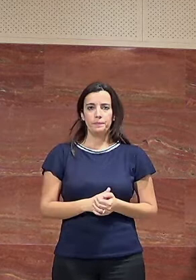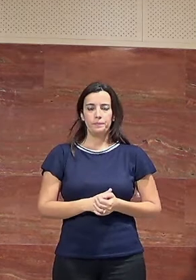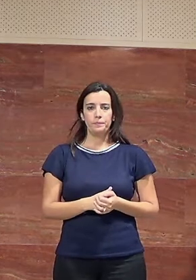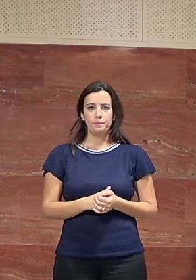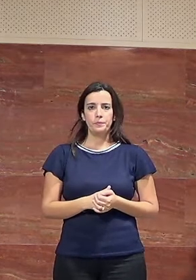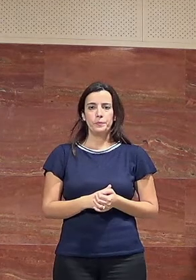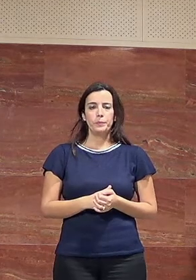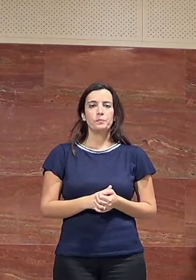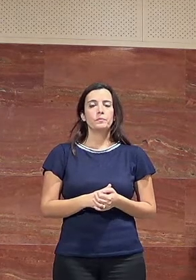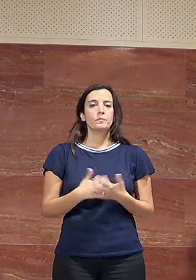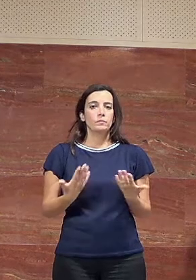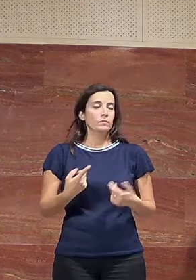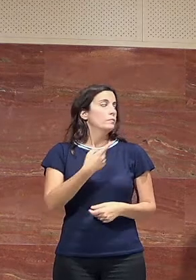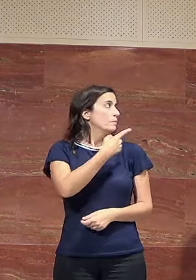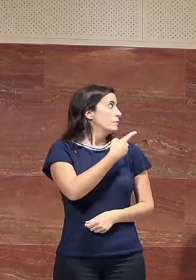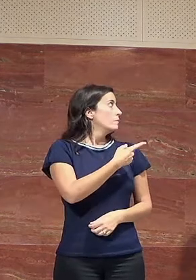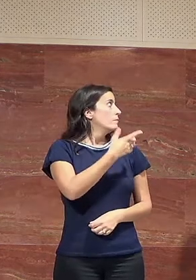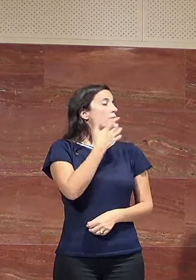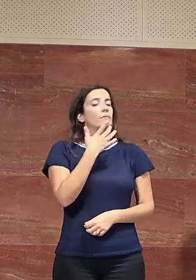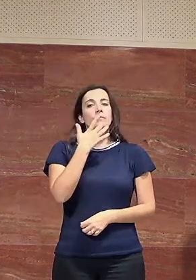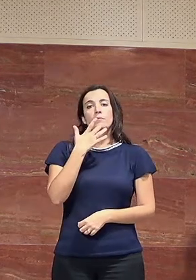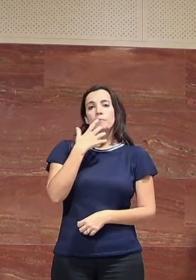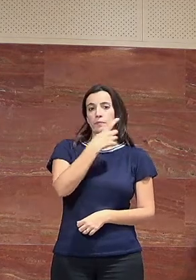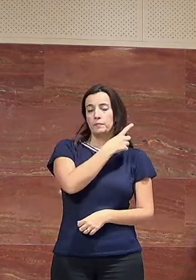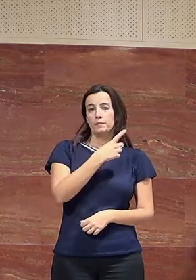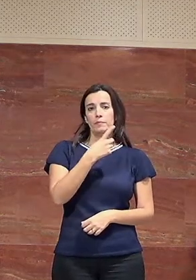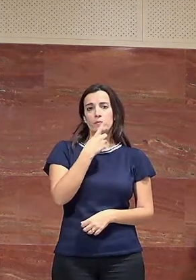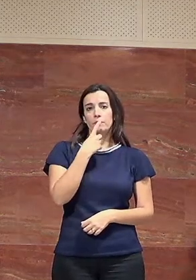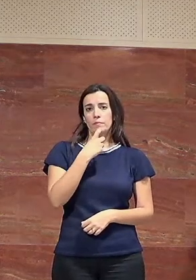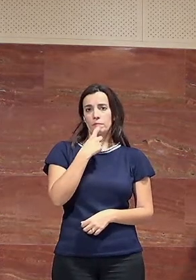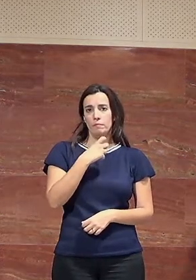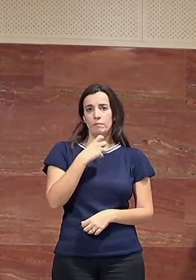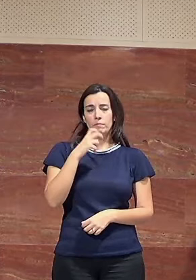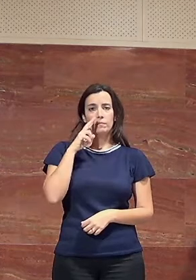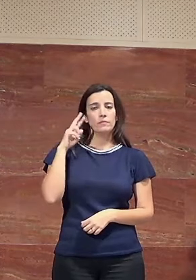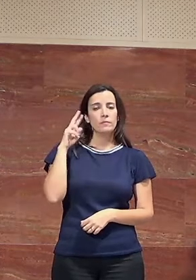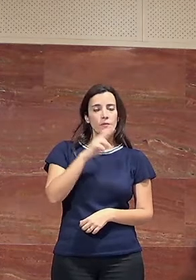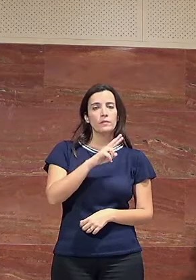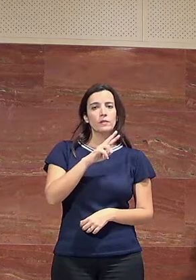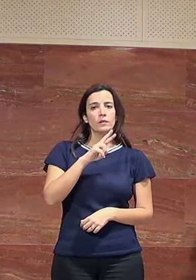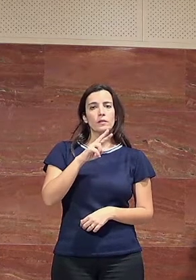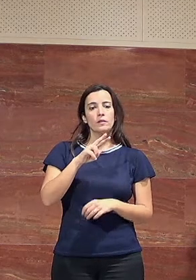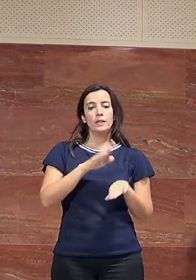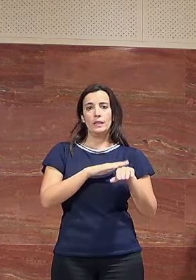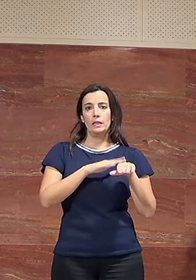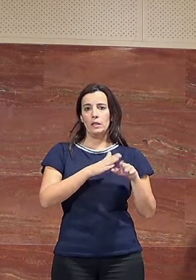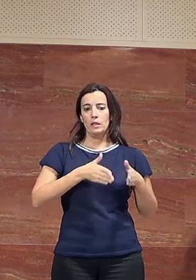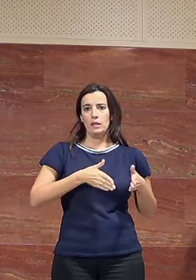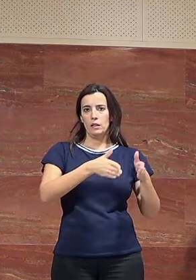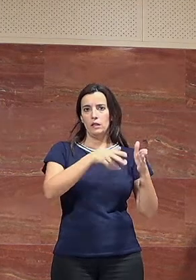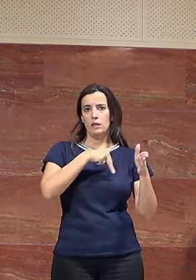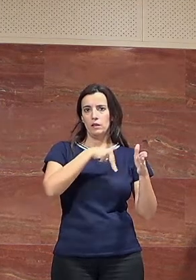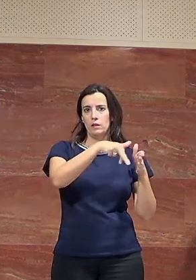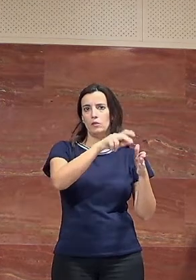Bueno, este es un ejemplo se ve con el trazado en puntos rojos, cómo es la continuidad por la acera de la izquierda. Es una